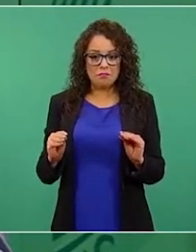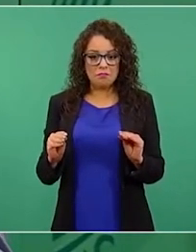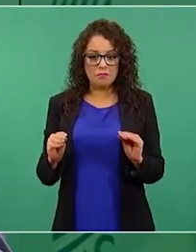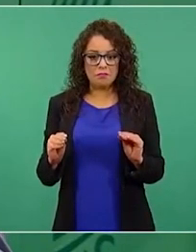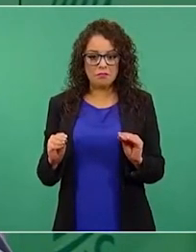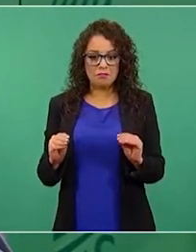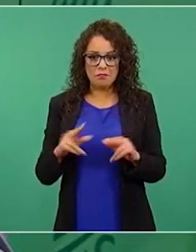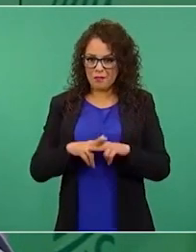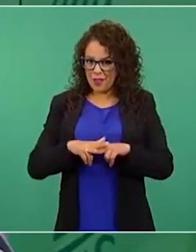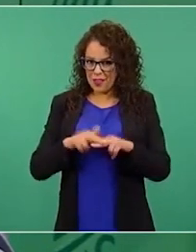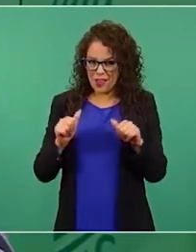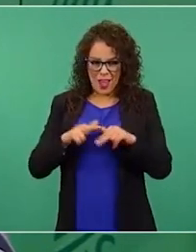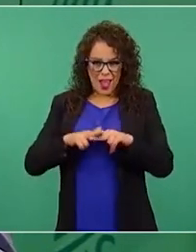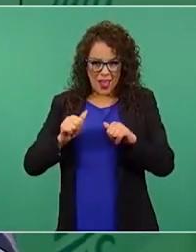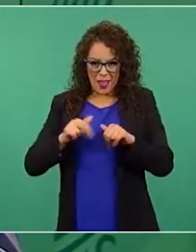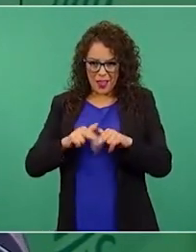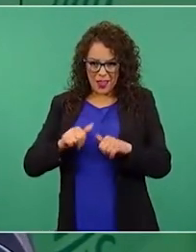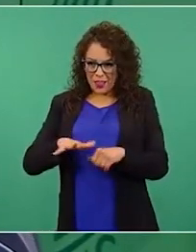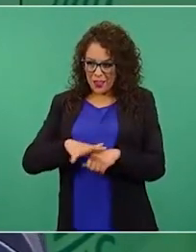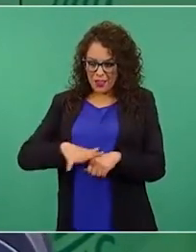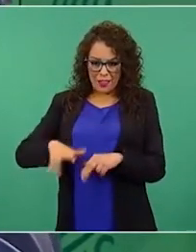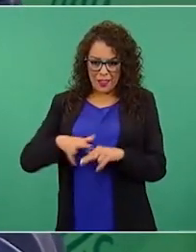Ni de nadie,